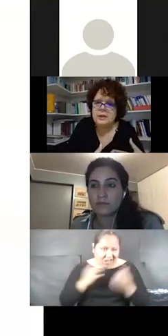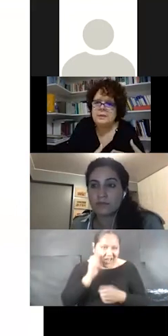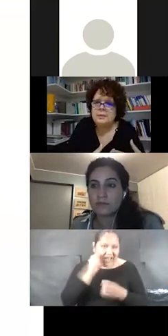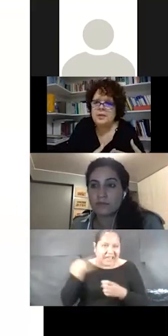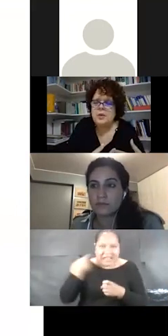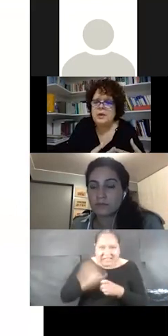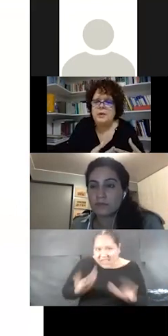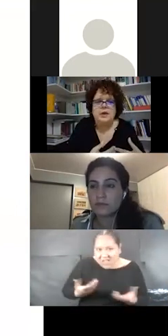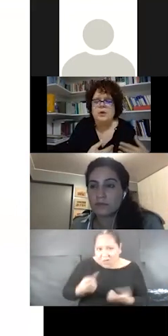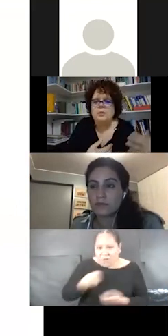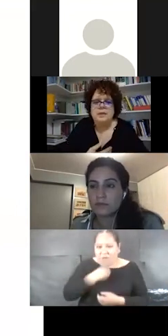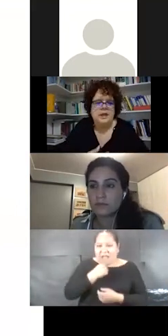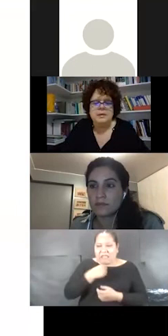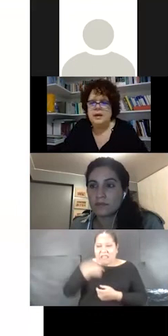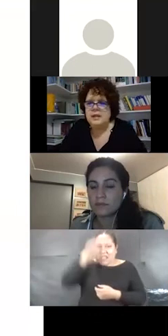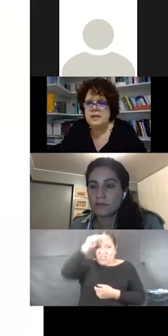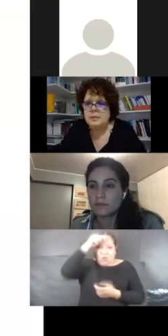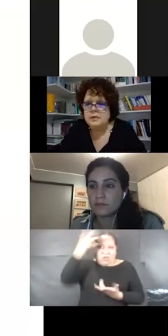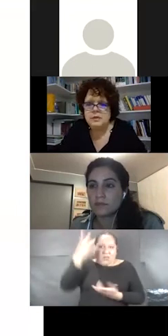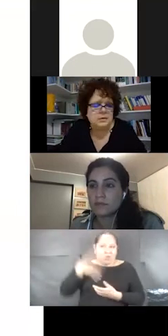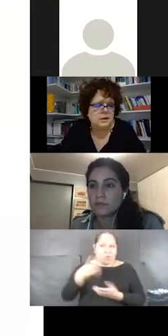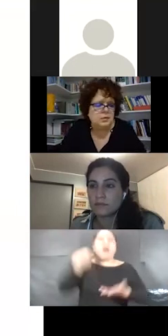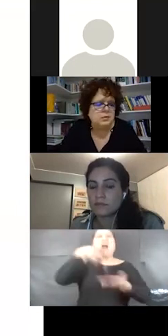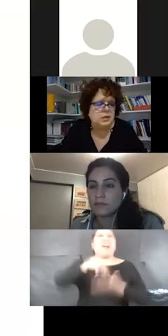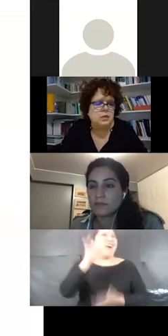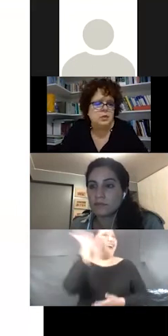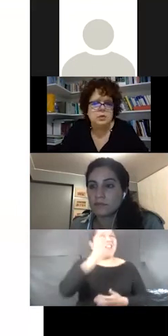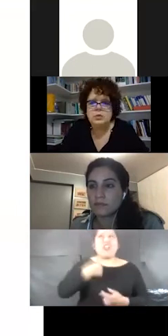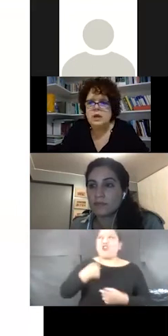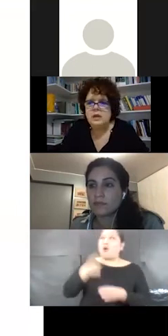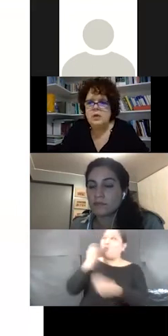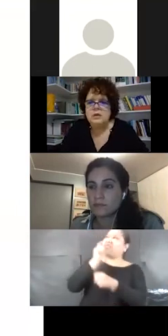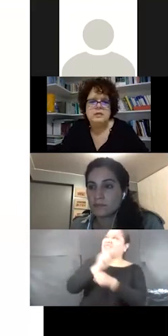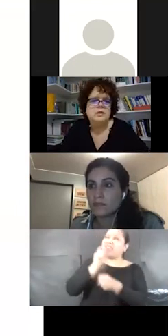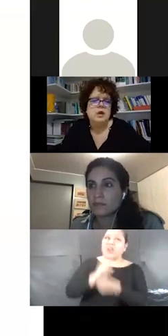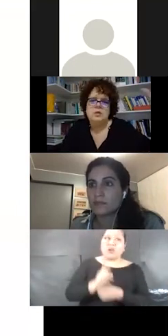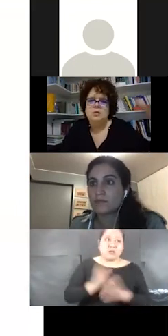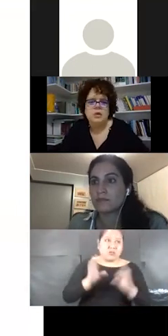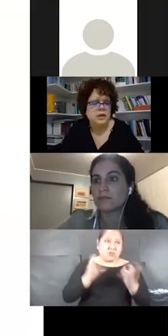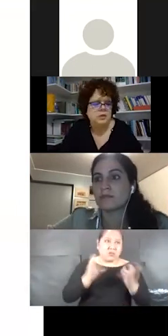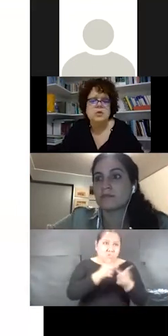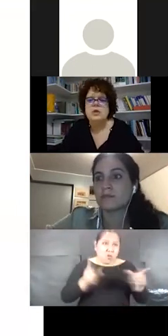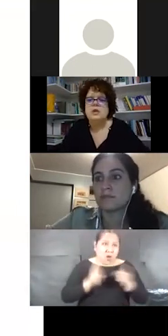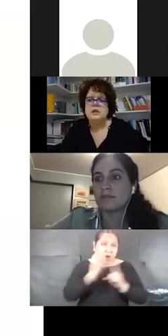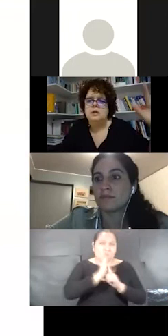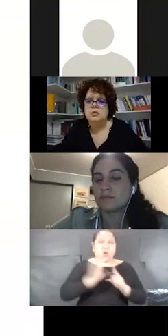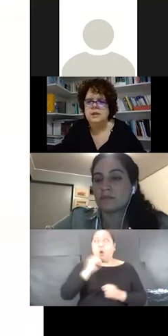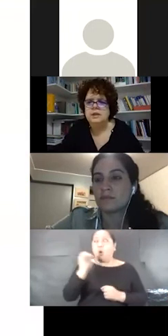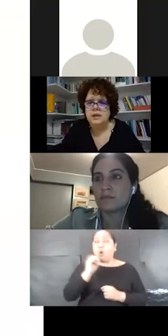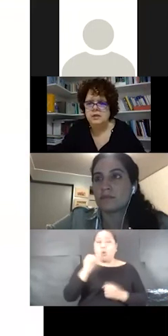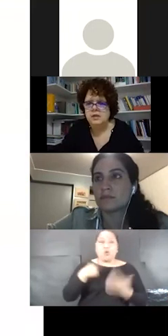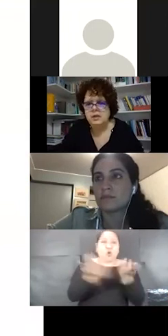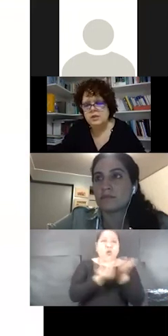Entonces, no voy a poder yo mandarme a enseñar, pues, ¿no? A un centro cultural o decir, no, a un colegio, yo enseño el curso